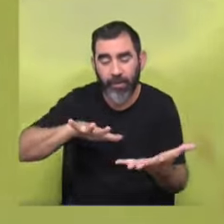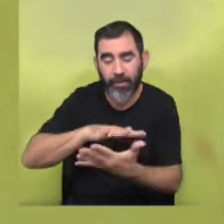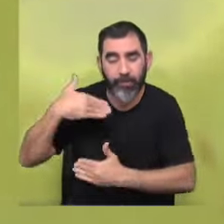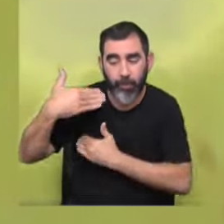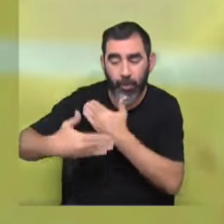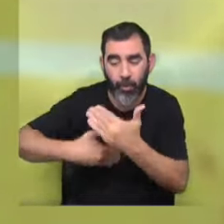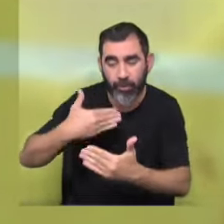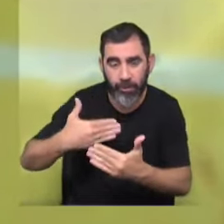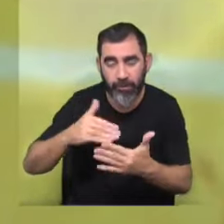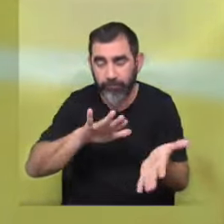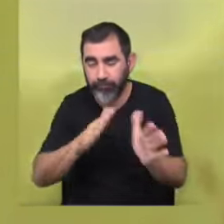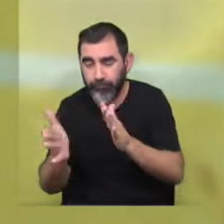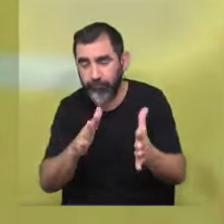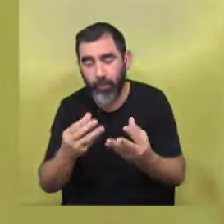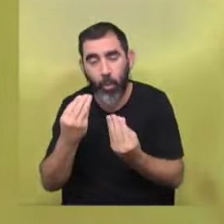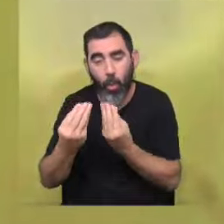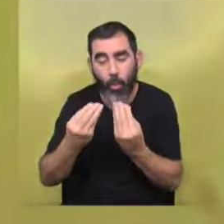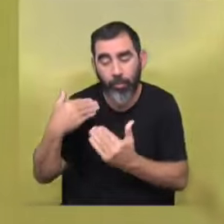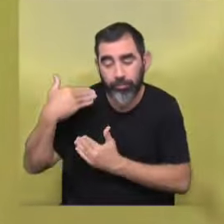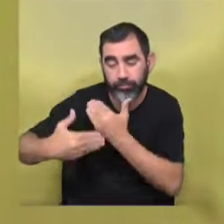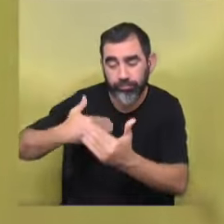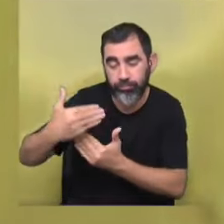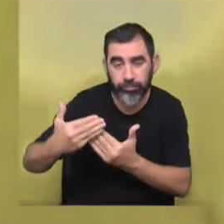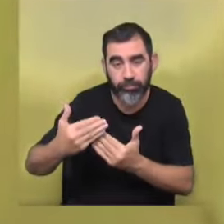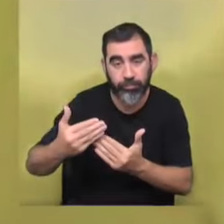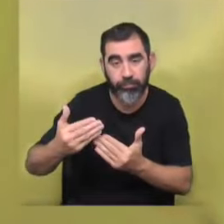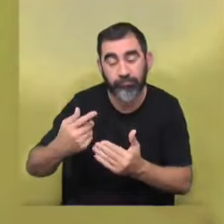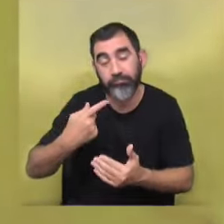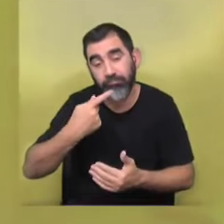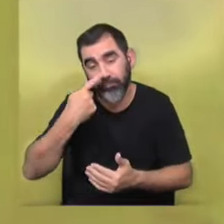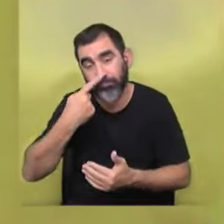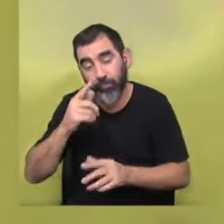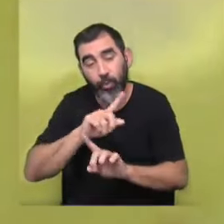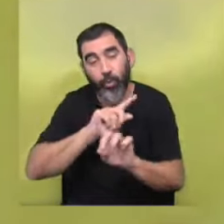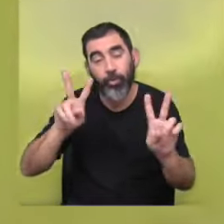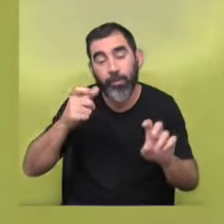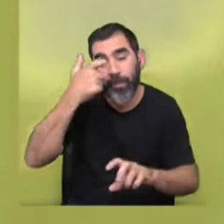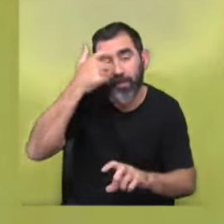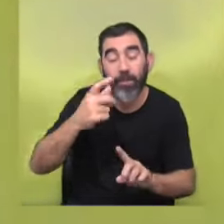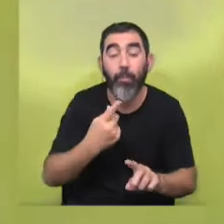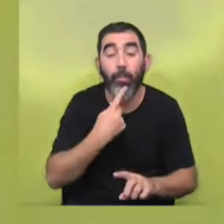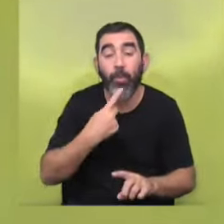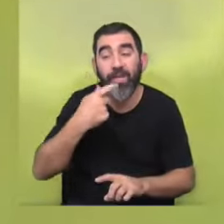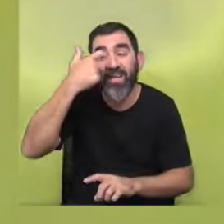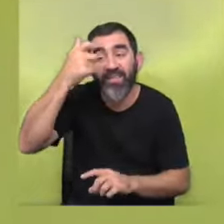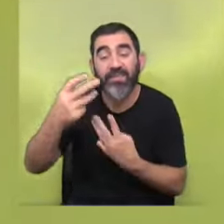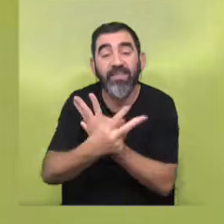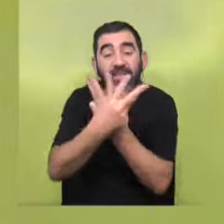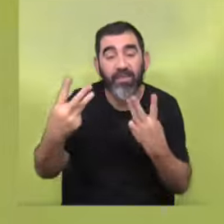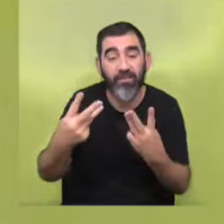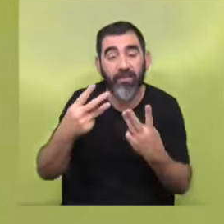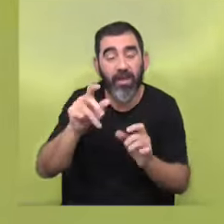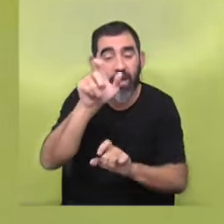vez no iguales, pero cómo se desarrolla esto que es el interés, ya no solo por la ciencia, sino por las políticas científicas, ¿no? En los